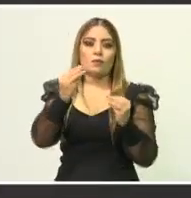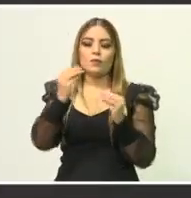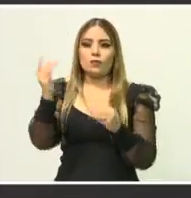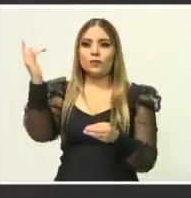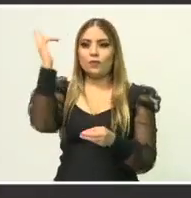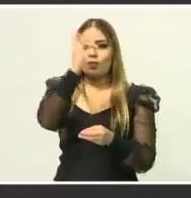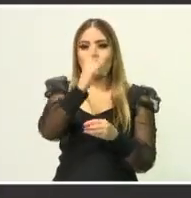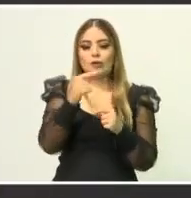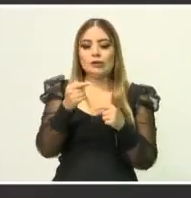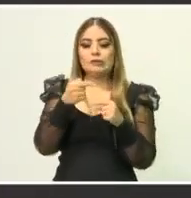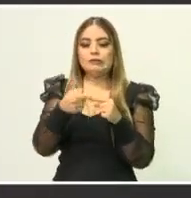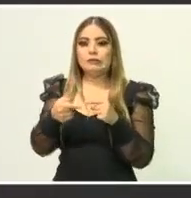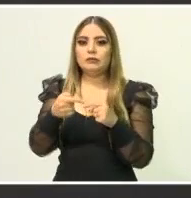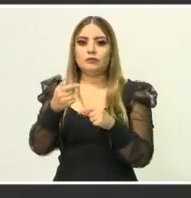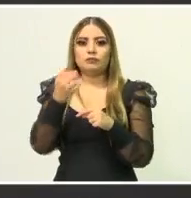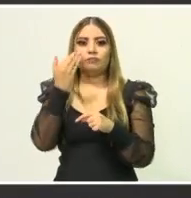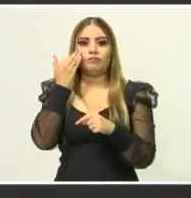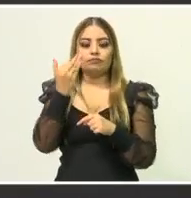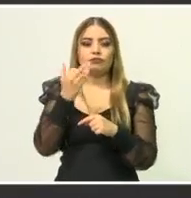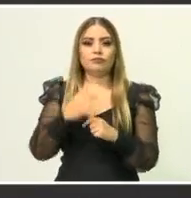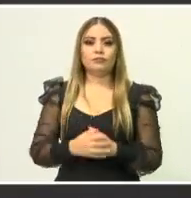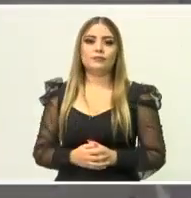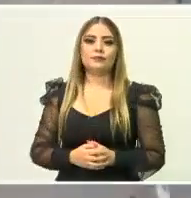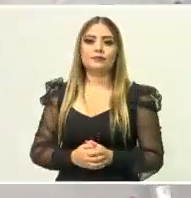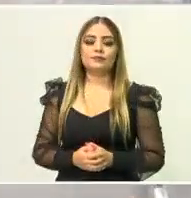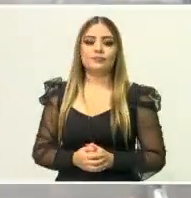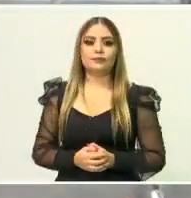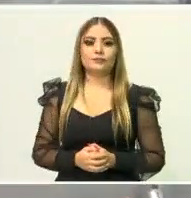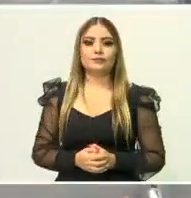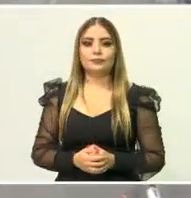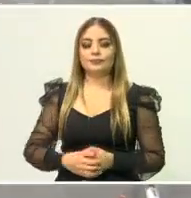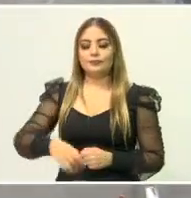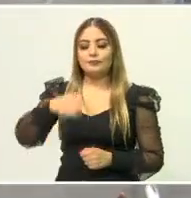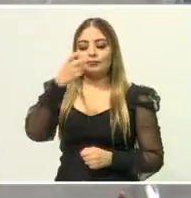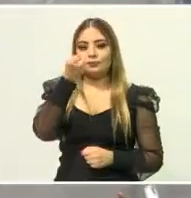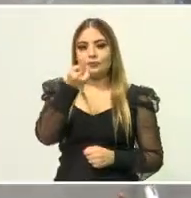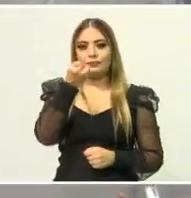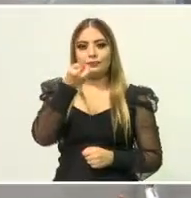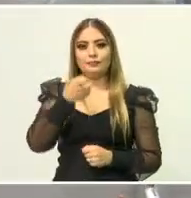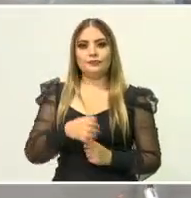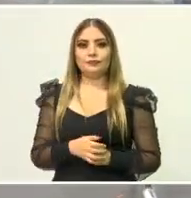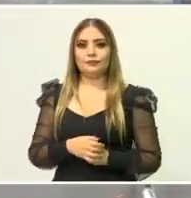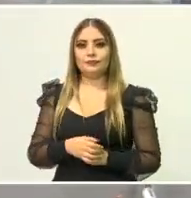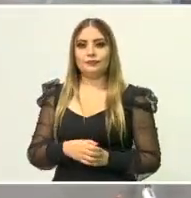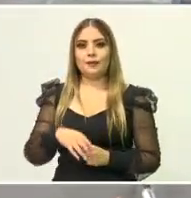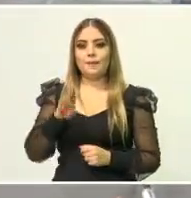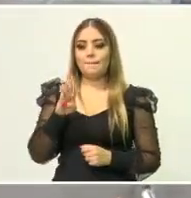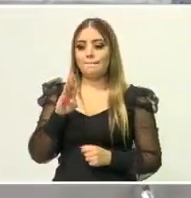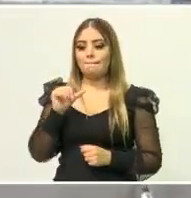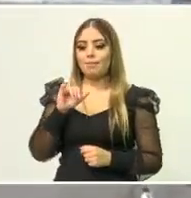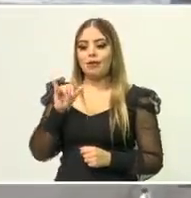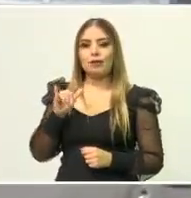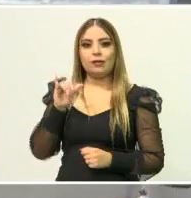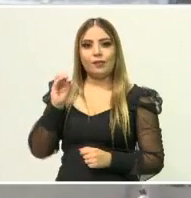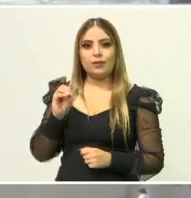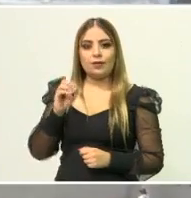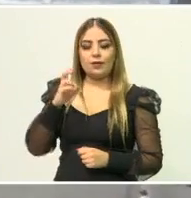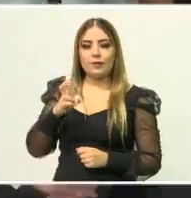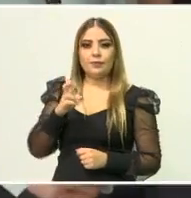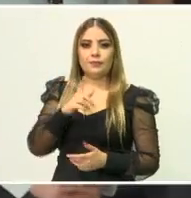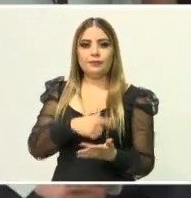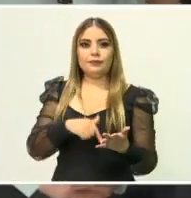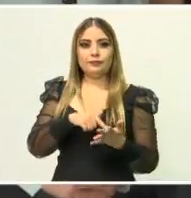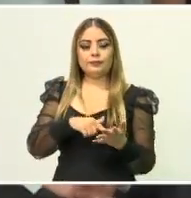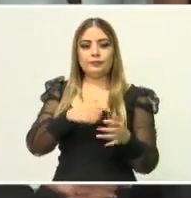en corto tiempo Pues ahora nos toca a nosotros el evento aquí en Torreón Cabe destacar que la zona del Bajío que está integrada por los estados